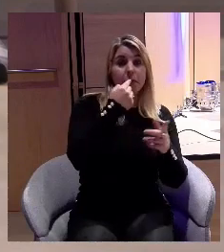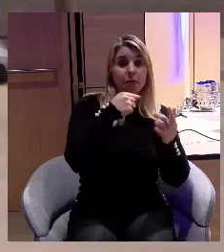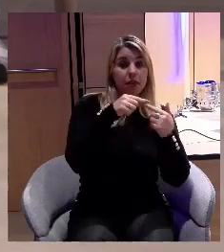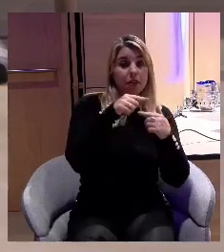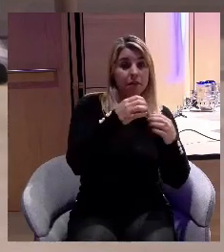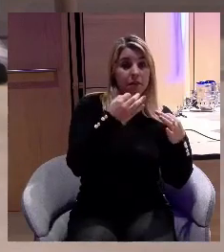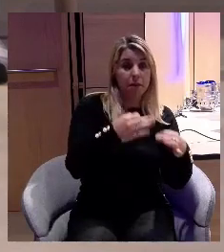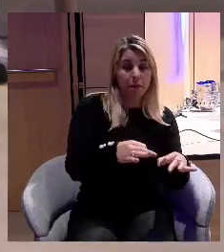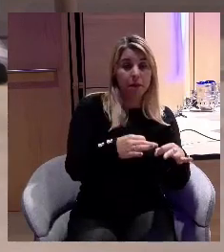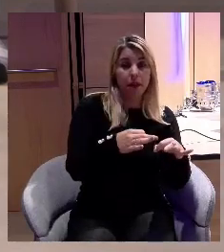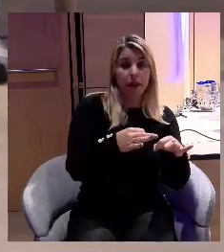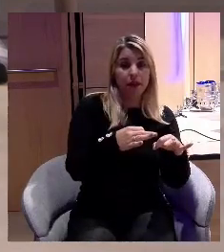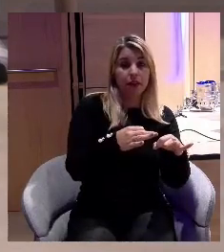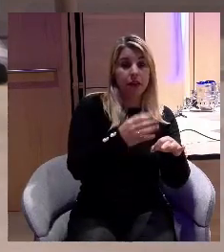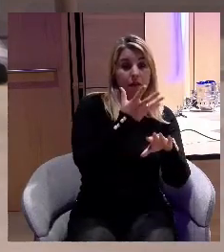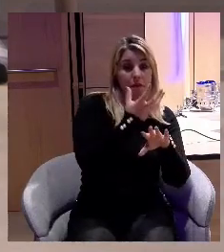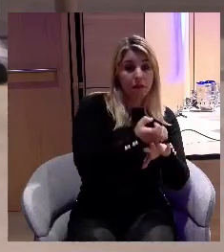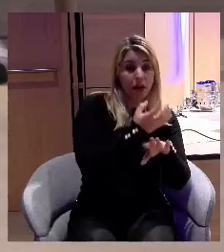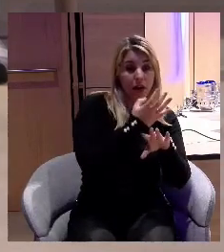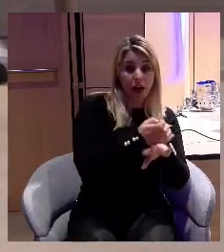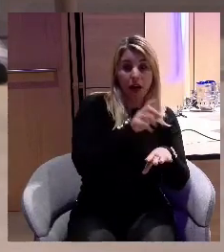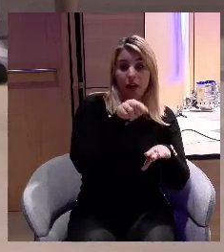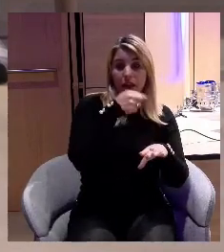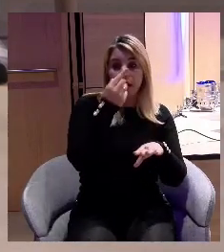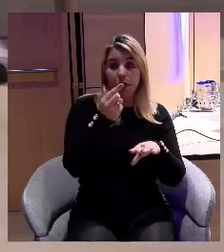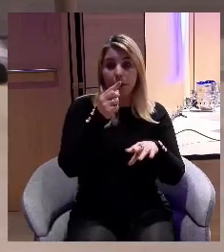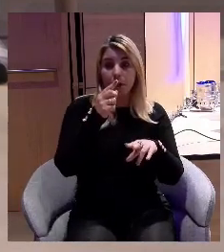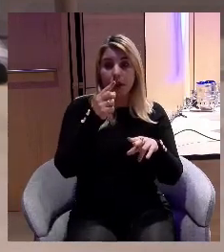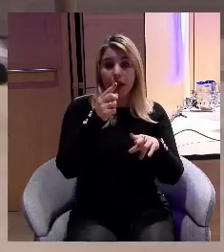GitHub, lo bajás y lo replicás.